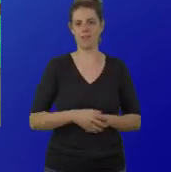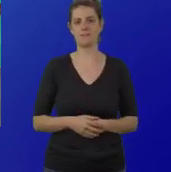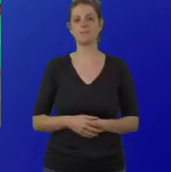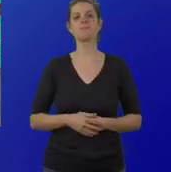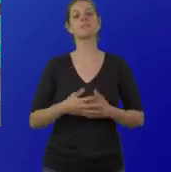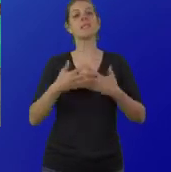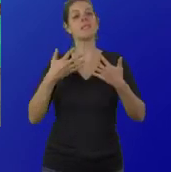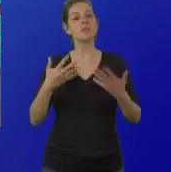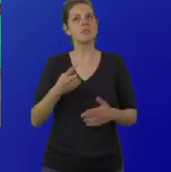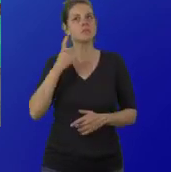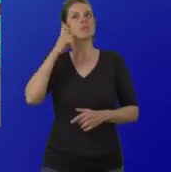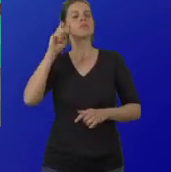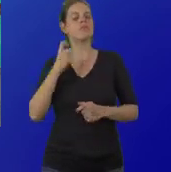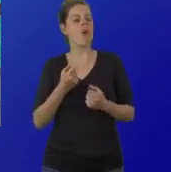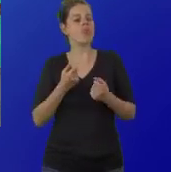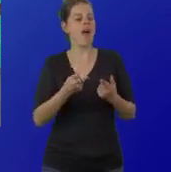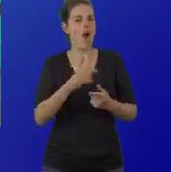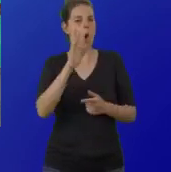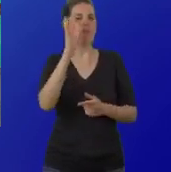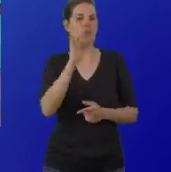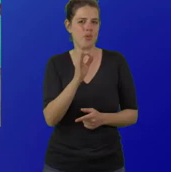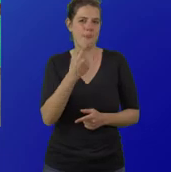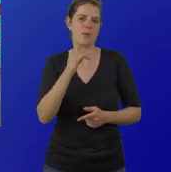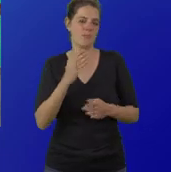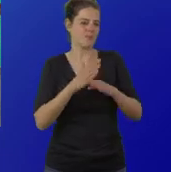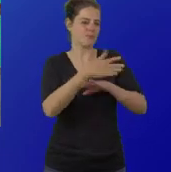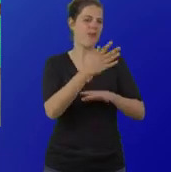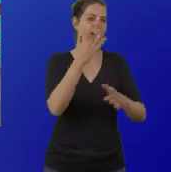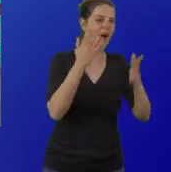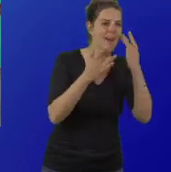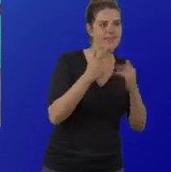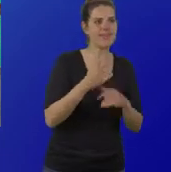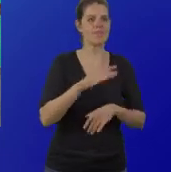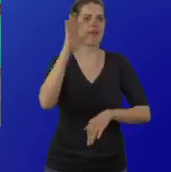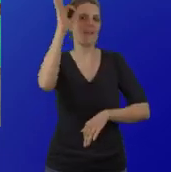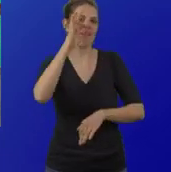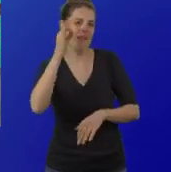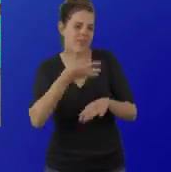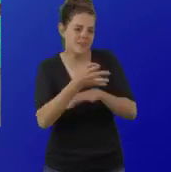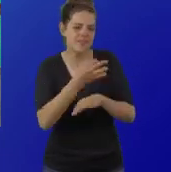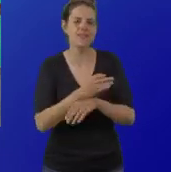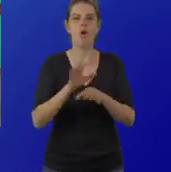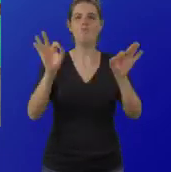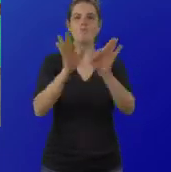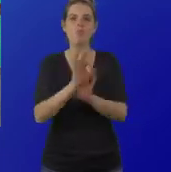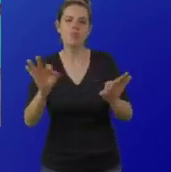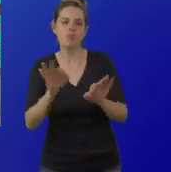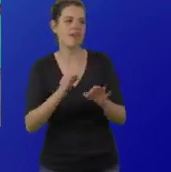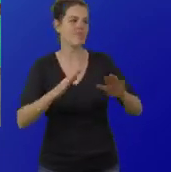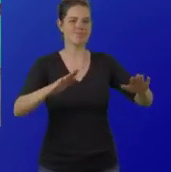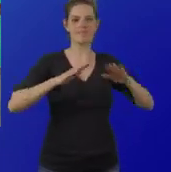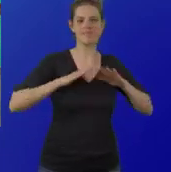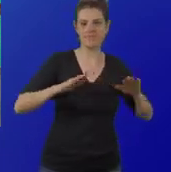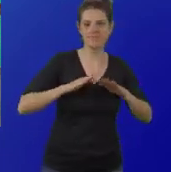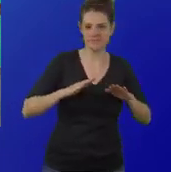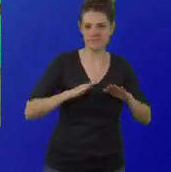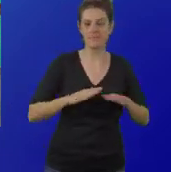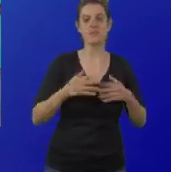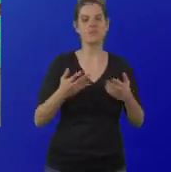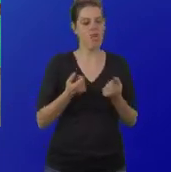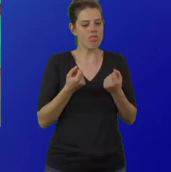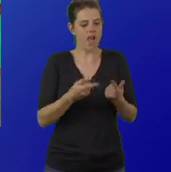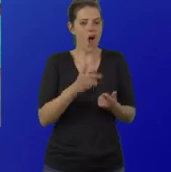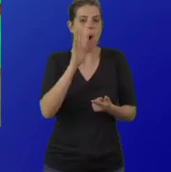a dar oportunidades del arte, desde inglés, desde música, desde educación física, y